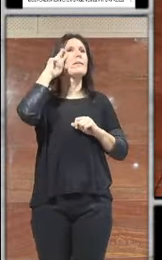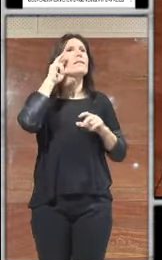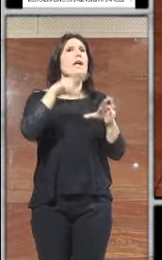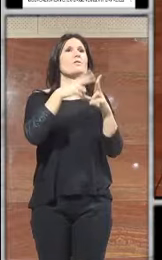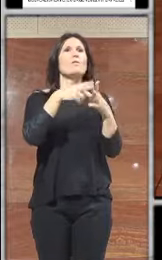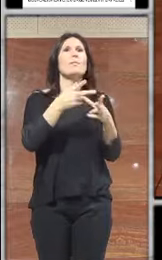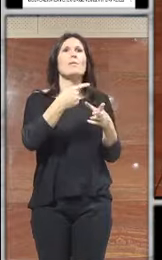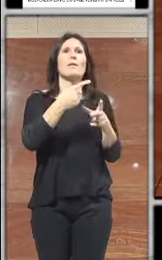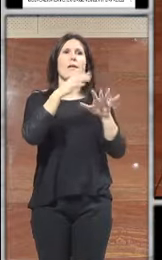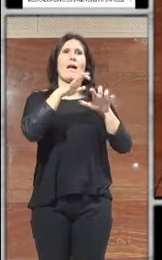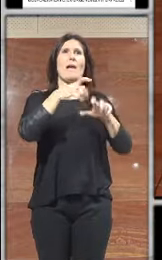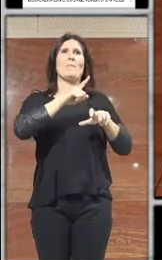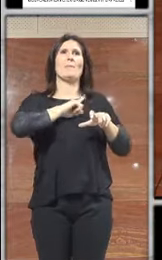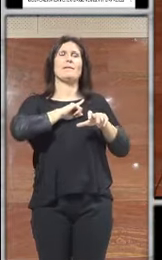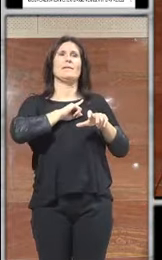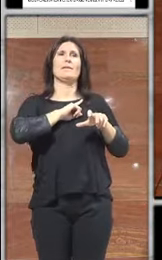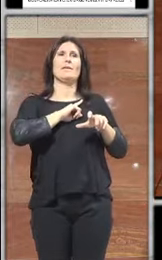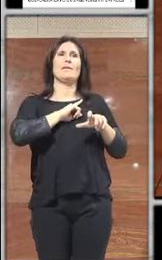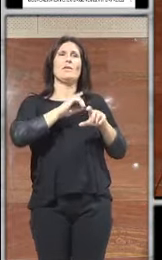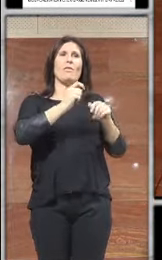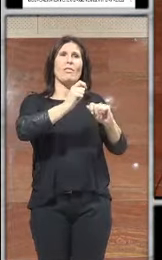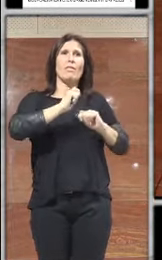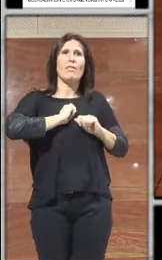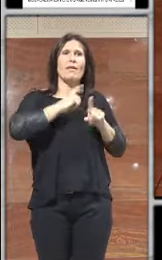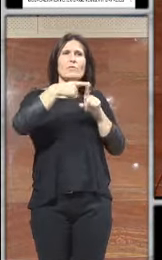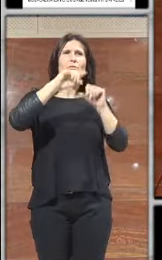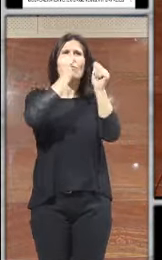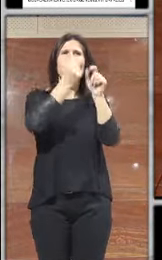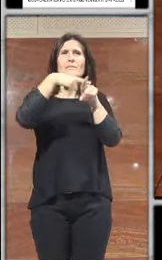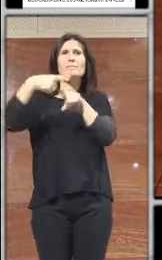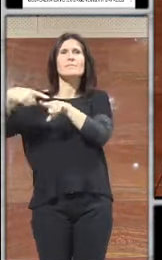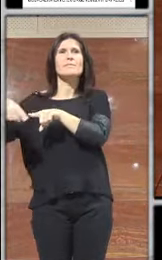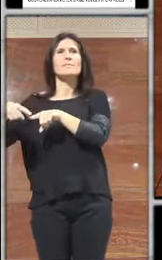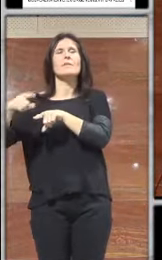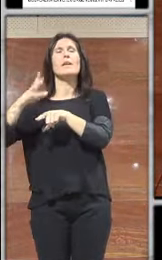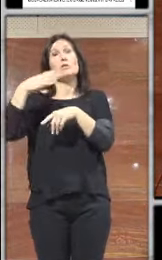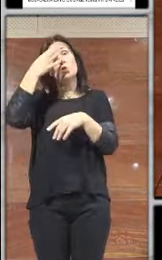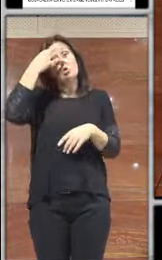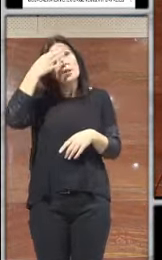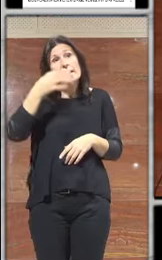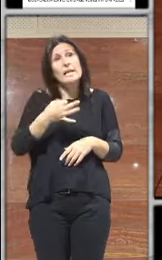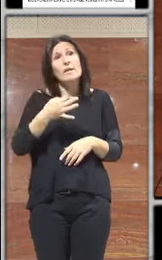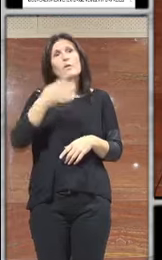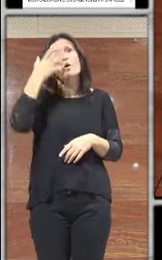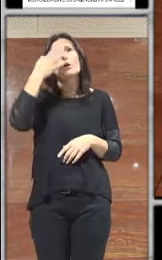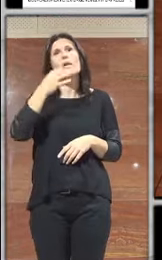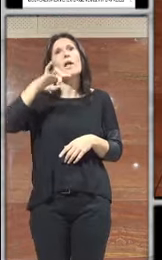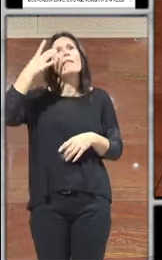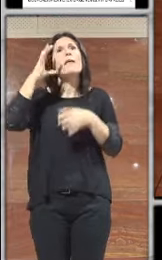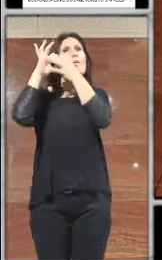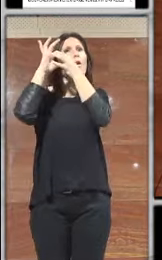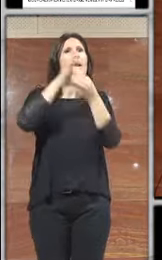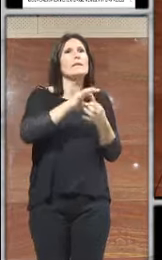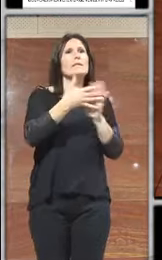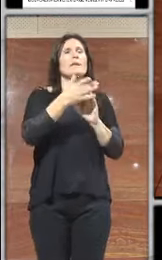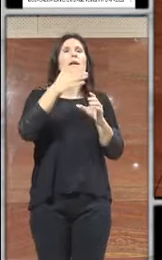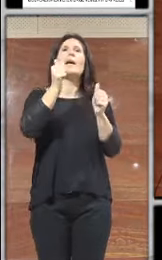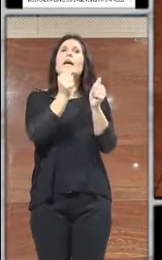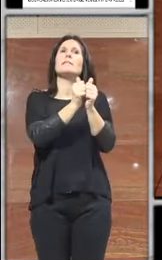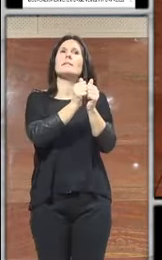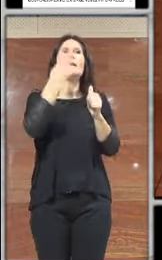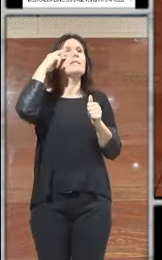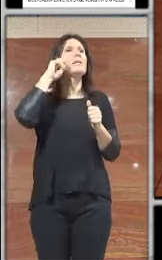de ti y entonces te ofrecen las cosas de una manera distinta y demás. Pues creo que la idea iba por aquí. El asistente experto en